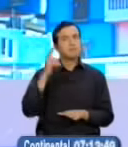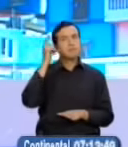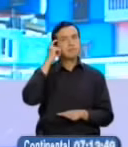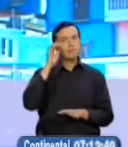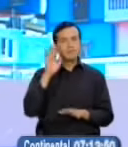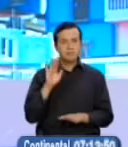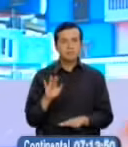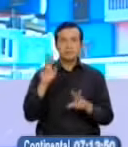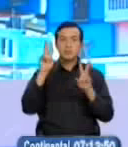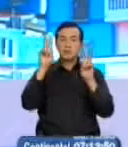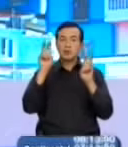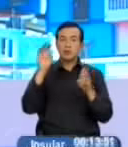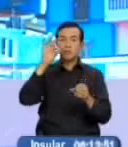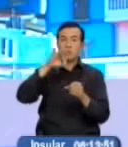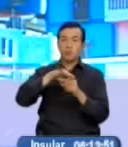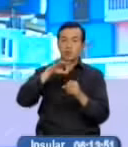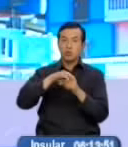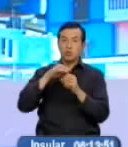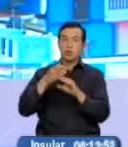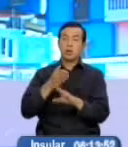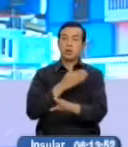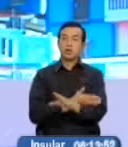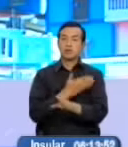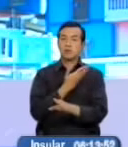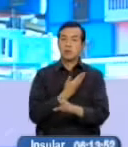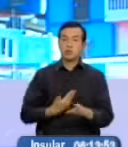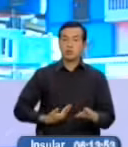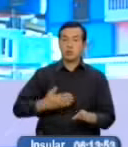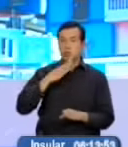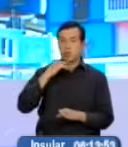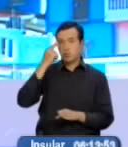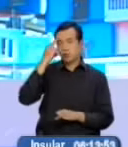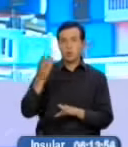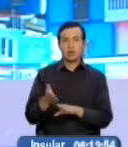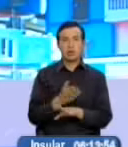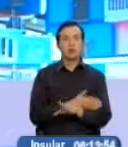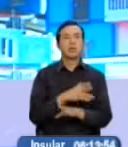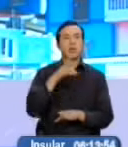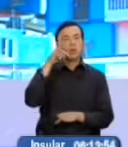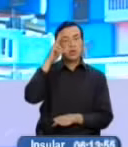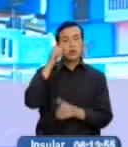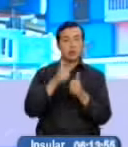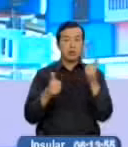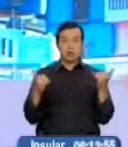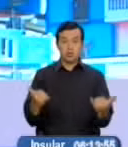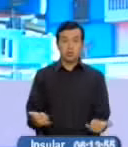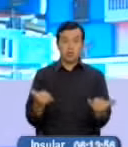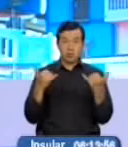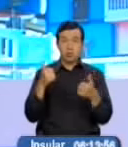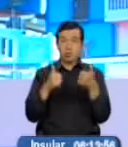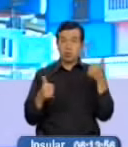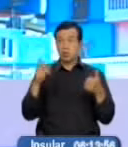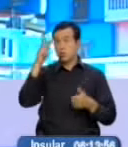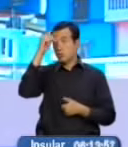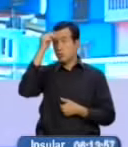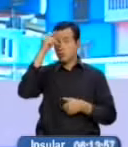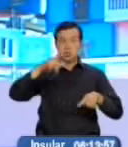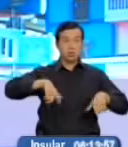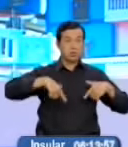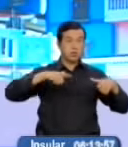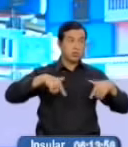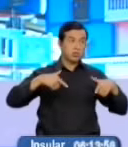utiliza respecto a los votos que tuvo en su momento Rafael Correa. Yo creo que las candidaturas actuales, tanto Jorge Glass como Lenín Moreno,